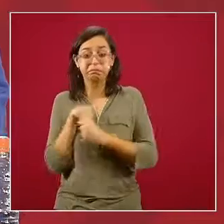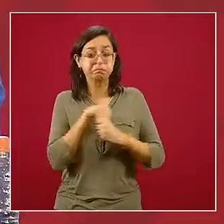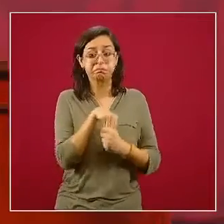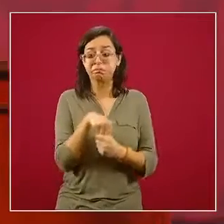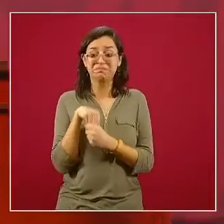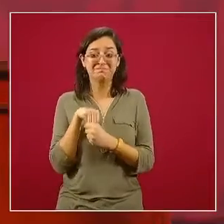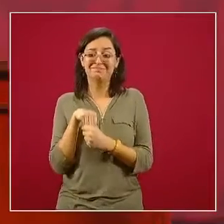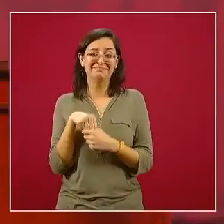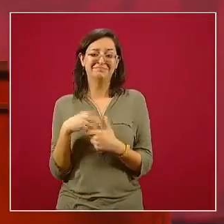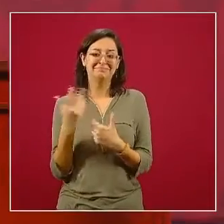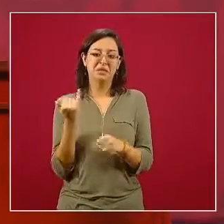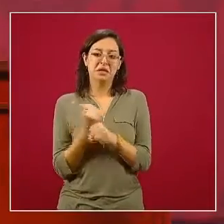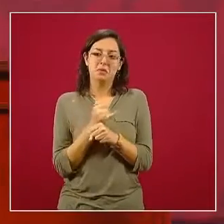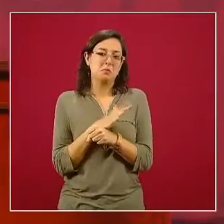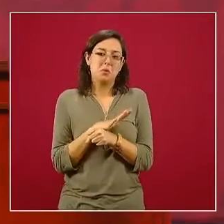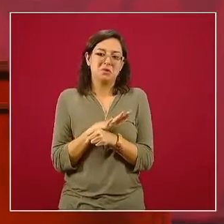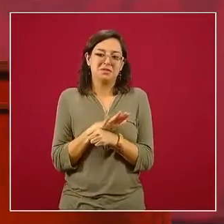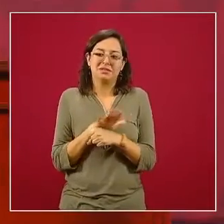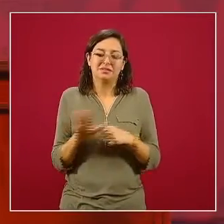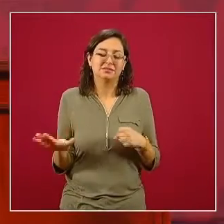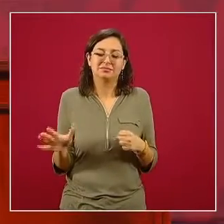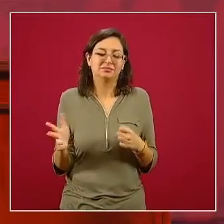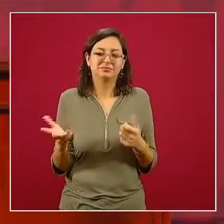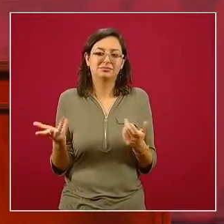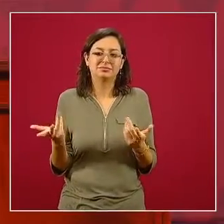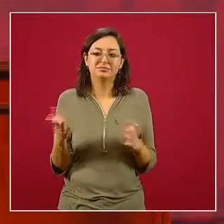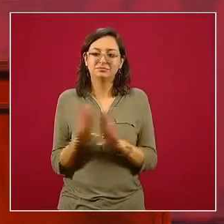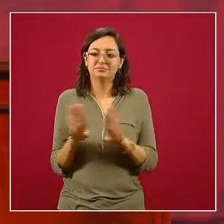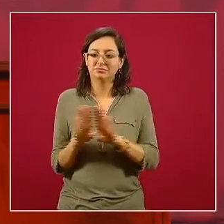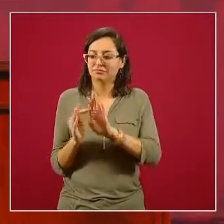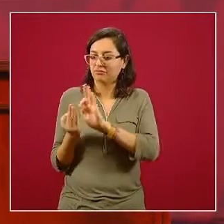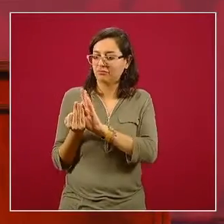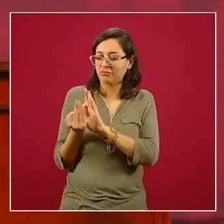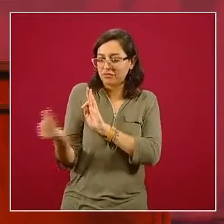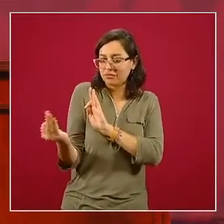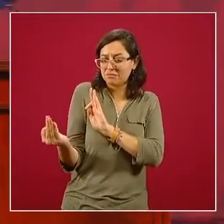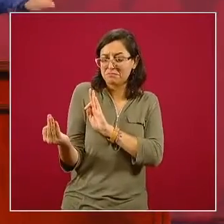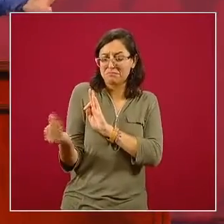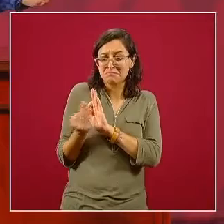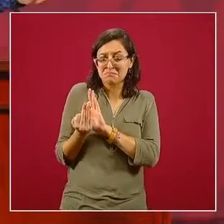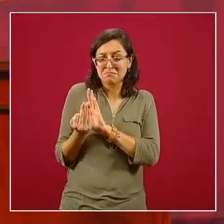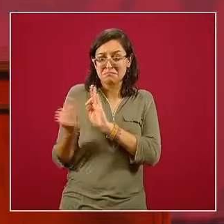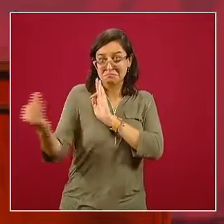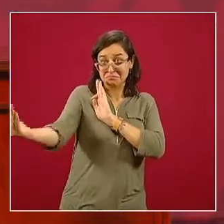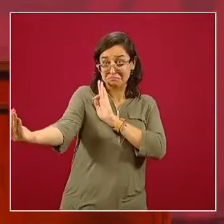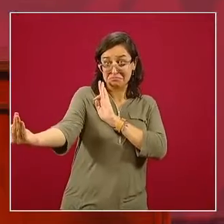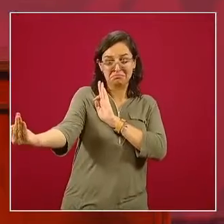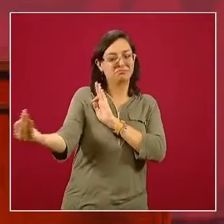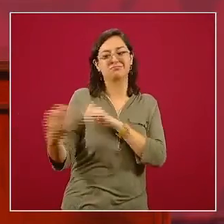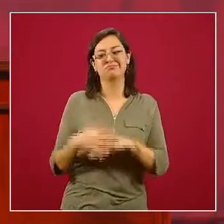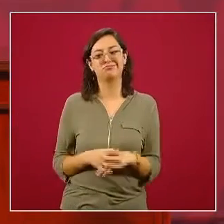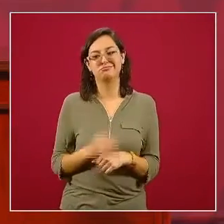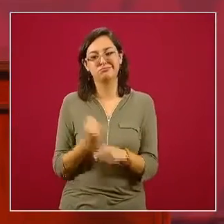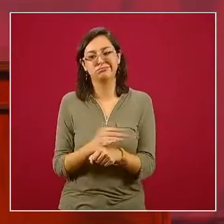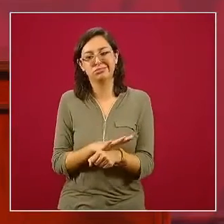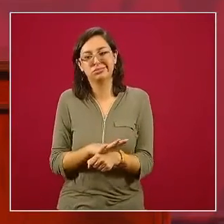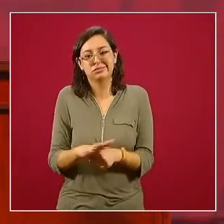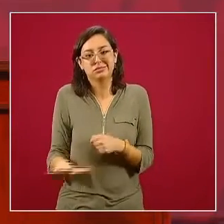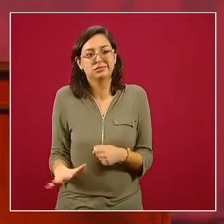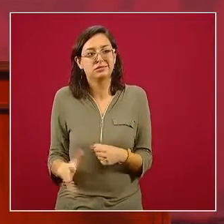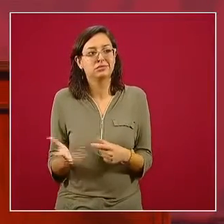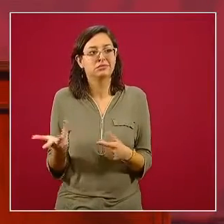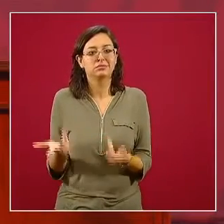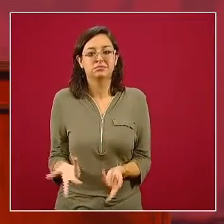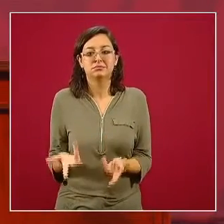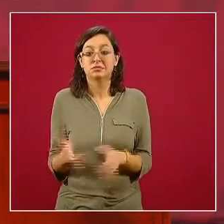puede haber reducción en una distancia menor a la sana distancia, y el tipo de cambios